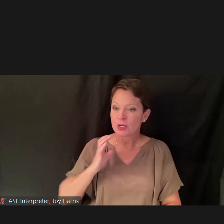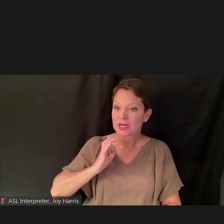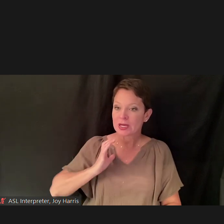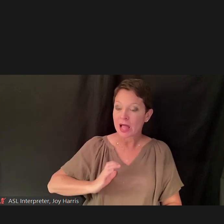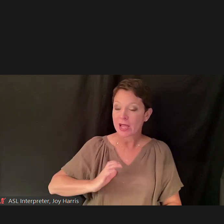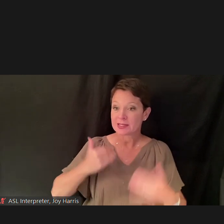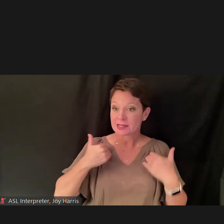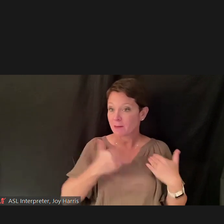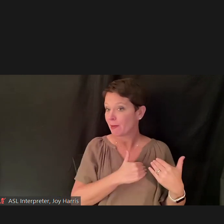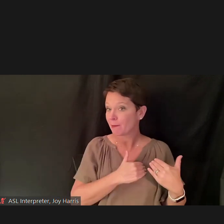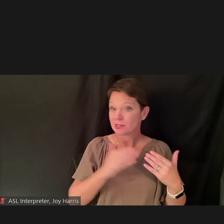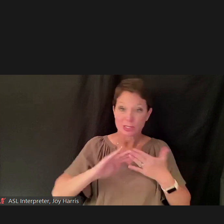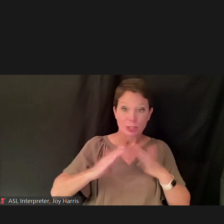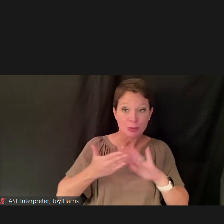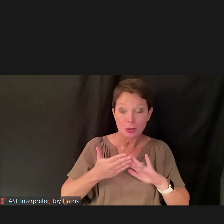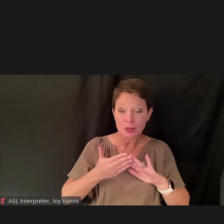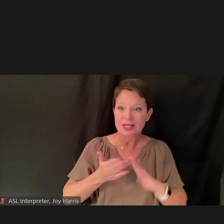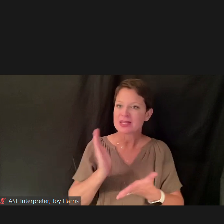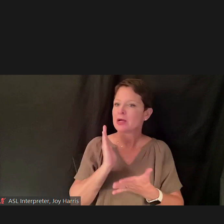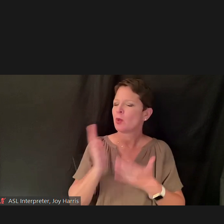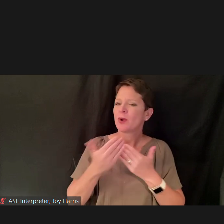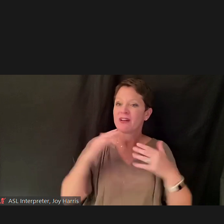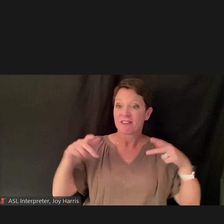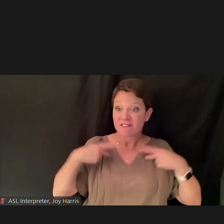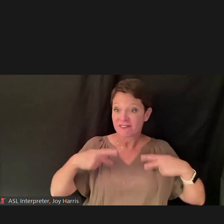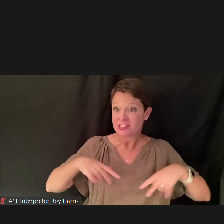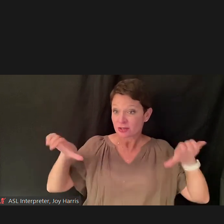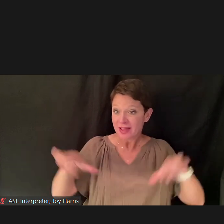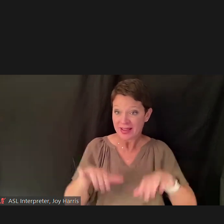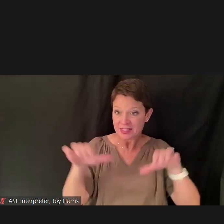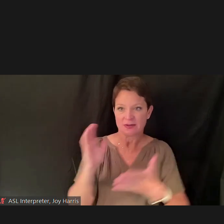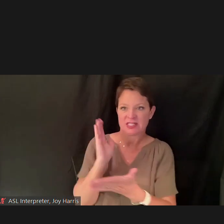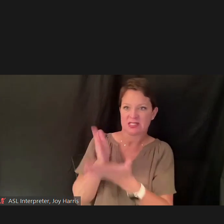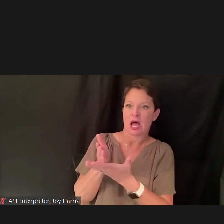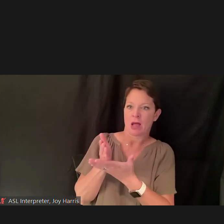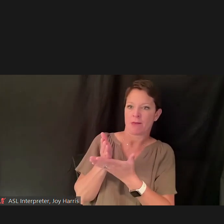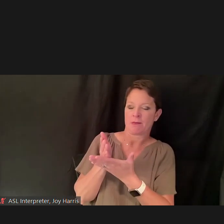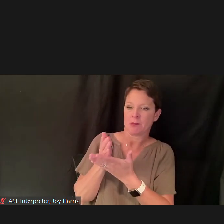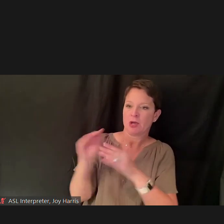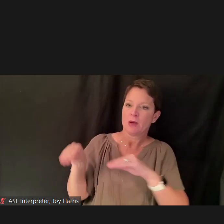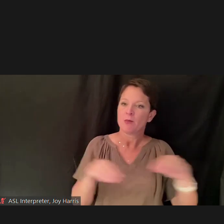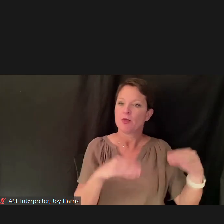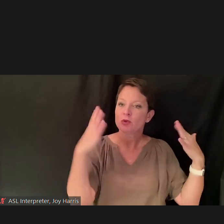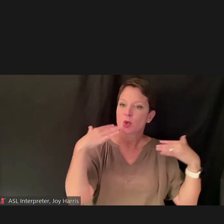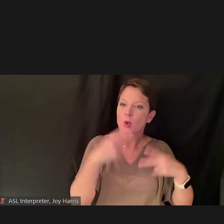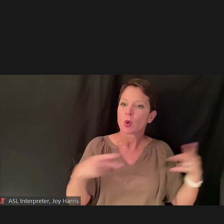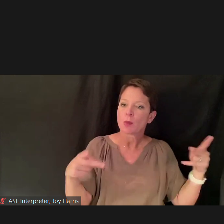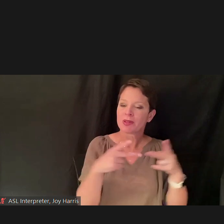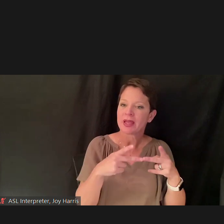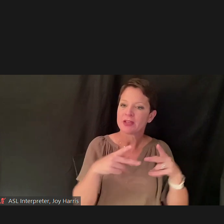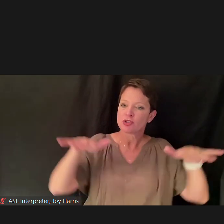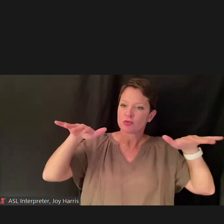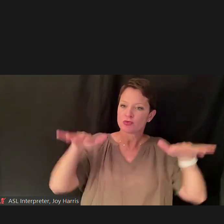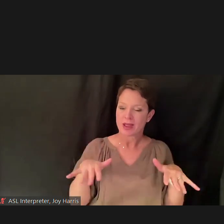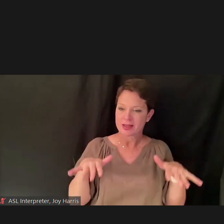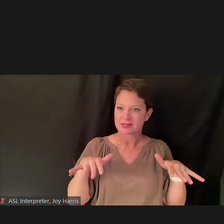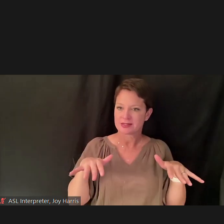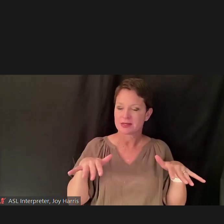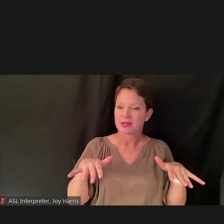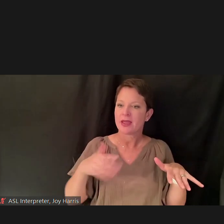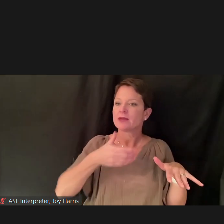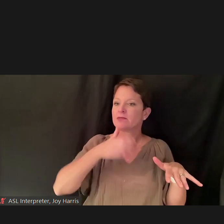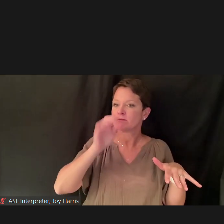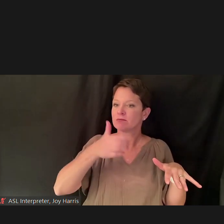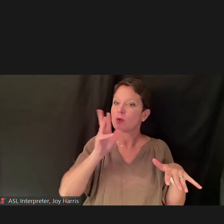Si esto pasa, queremos que se detenga la actividad y se mueva a la persona a un lugar